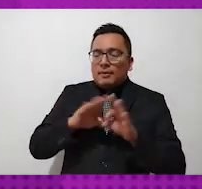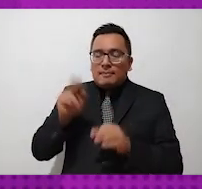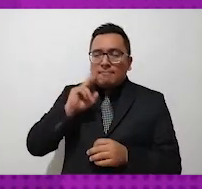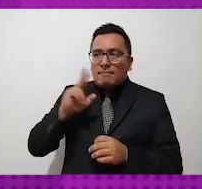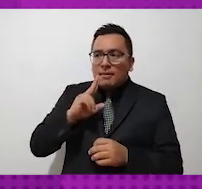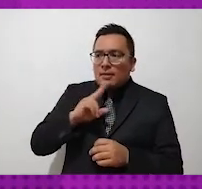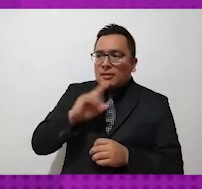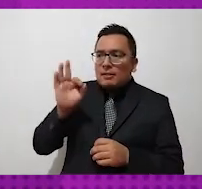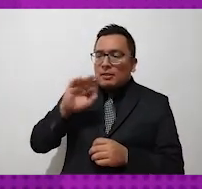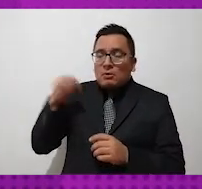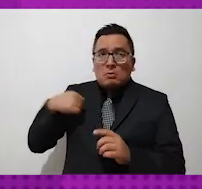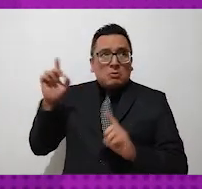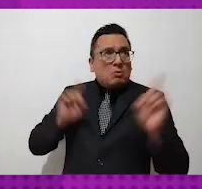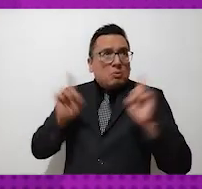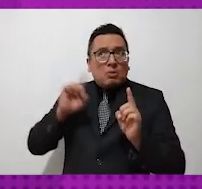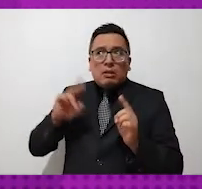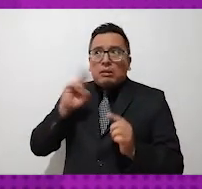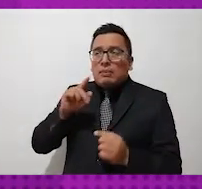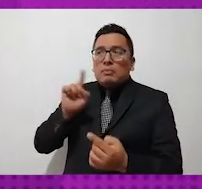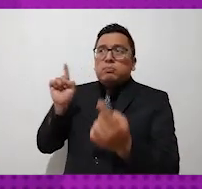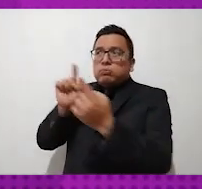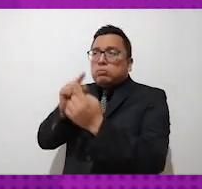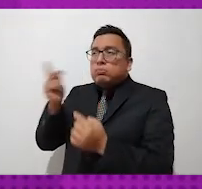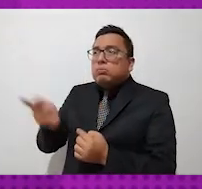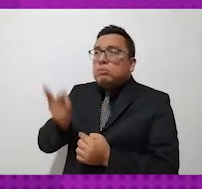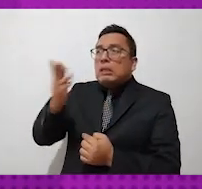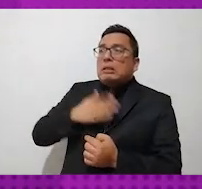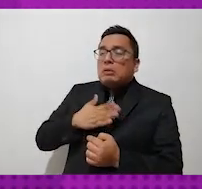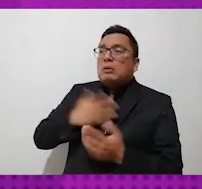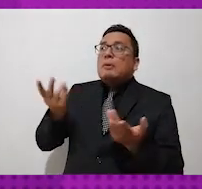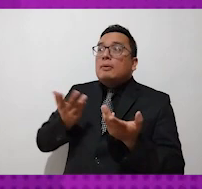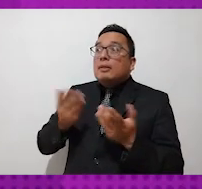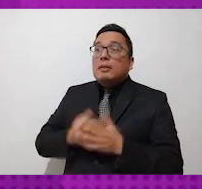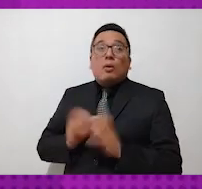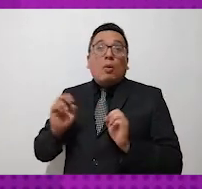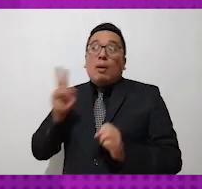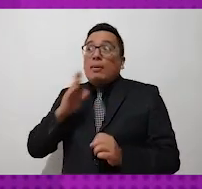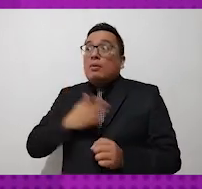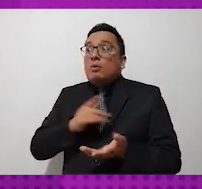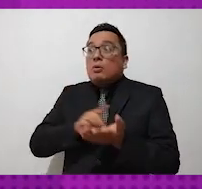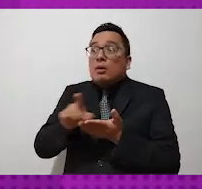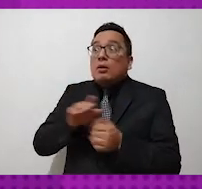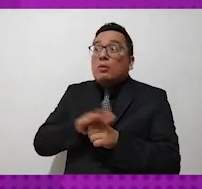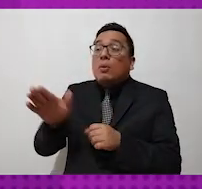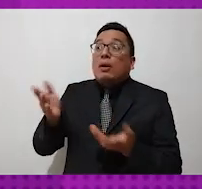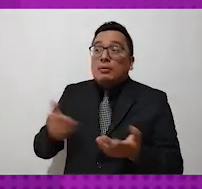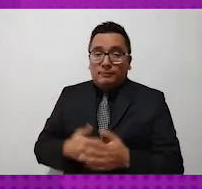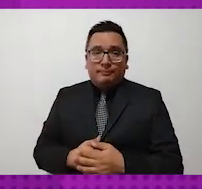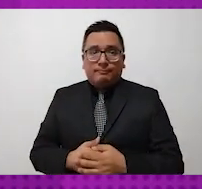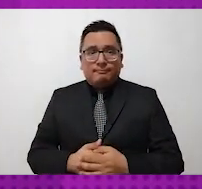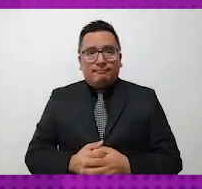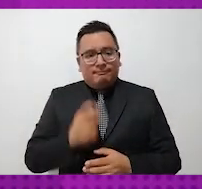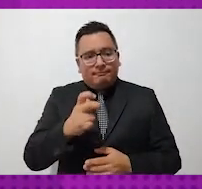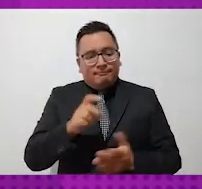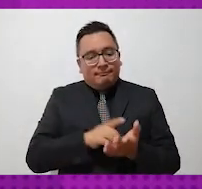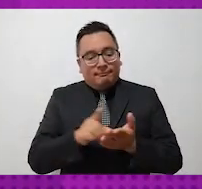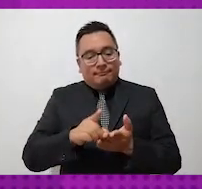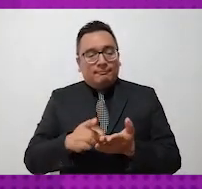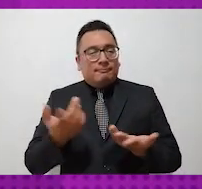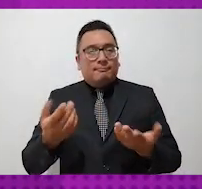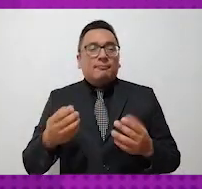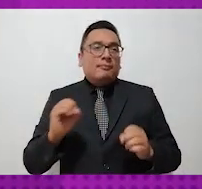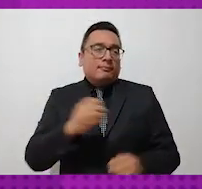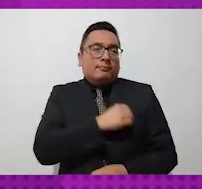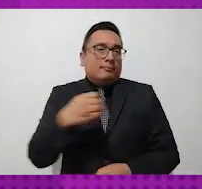conocer y preguntar qué nos corresponde hacer y sobre todo también qué derechos tenemos. Claro, derechos y obligaciones pues